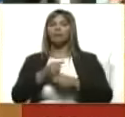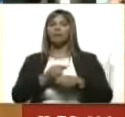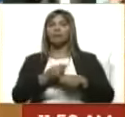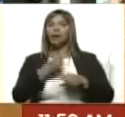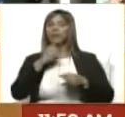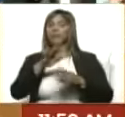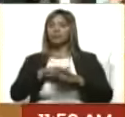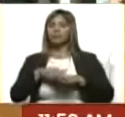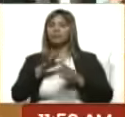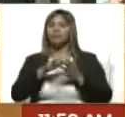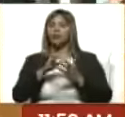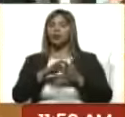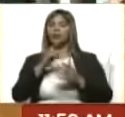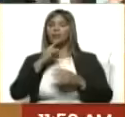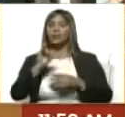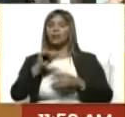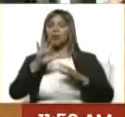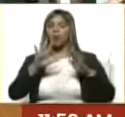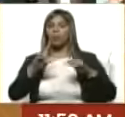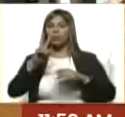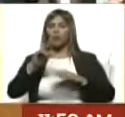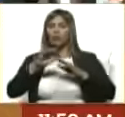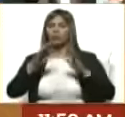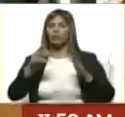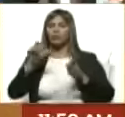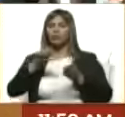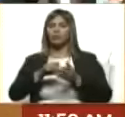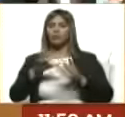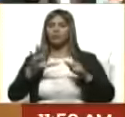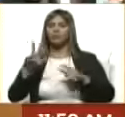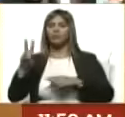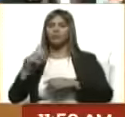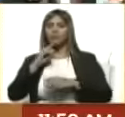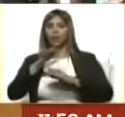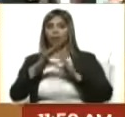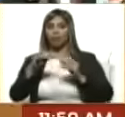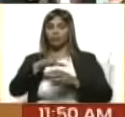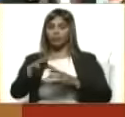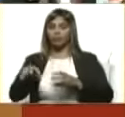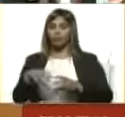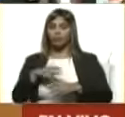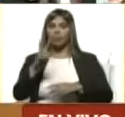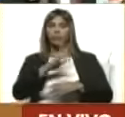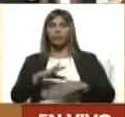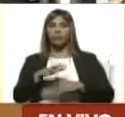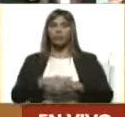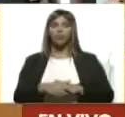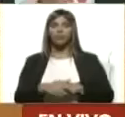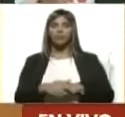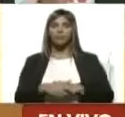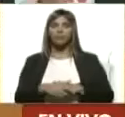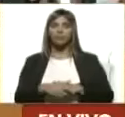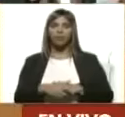29 centros activos y 78 mesas. Esta es la distribución en todo el país, en todo el país.